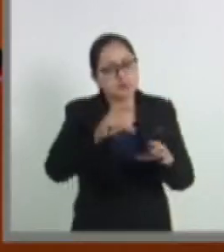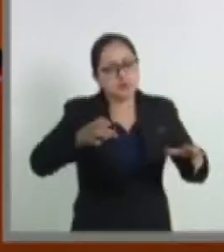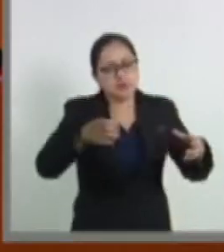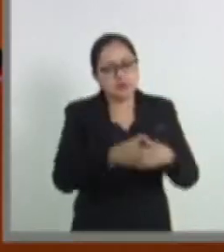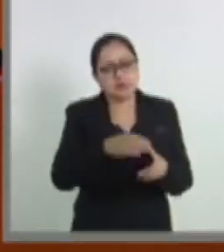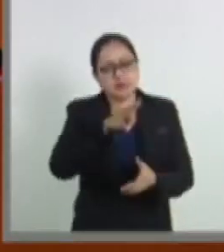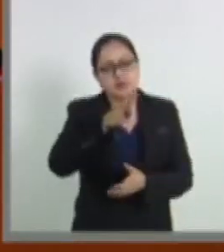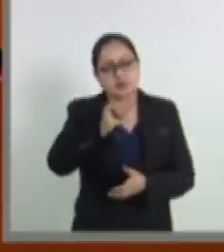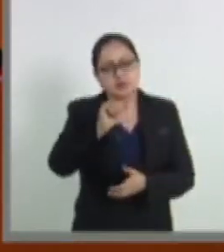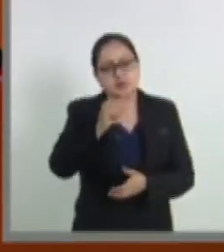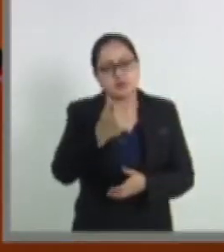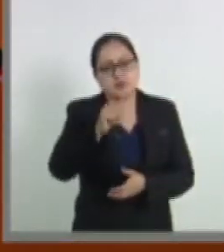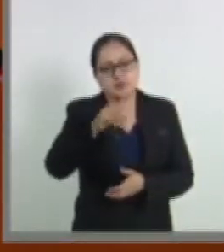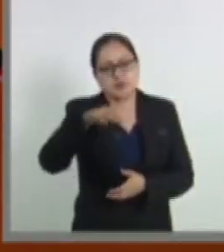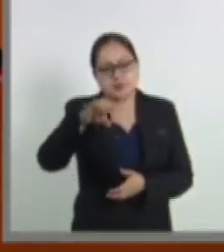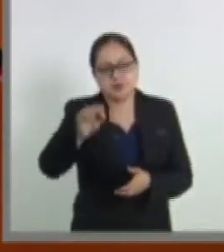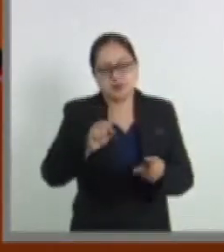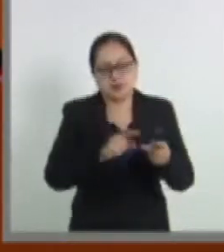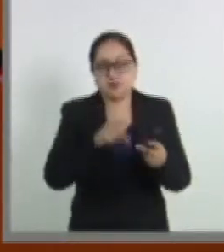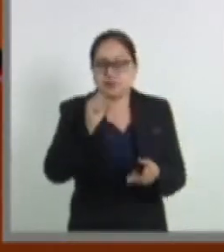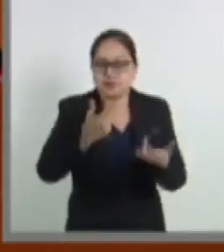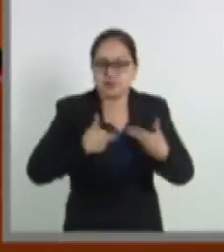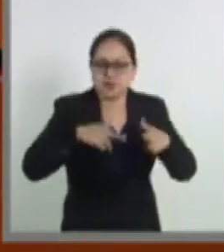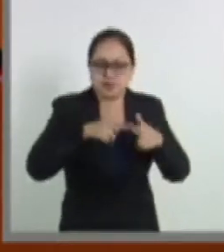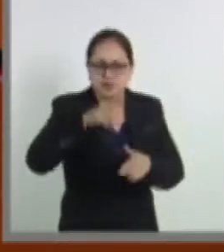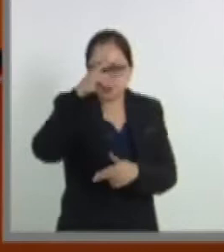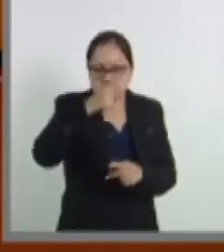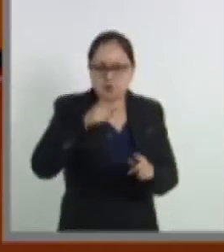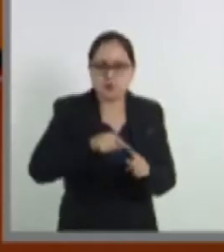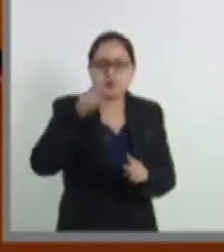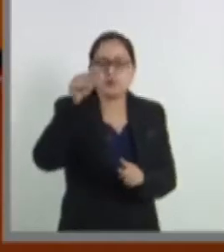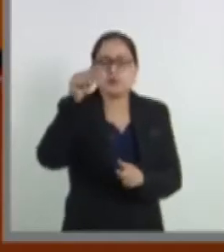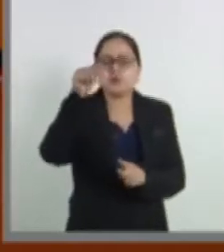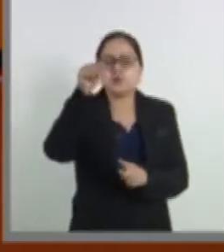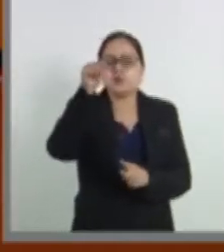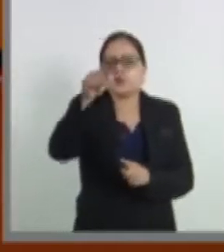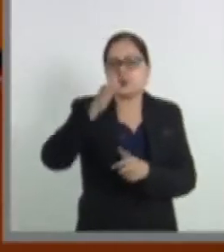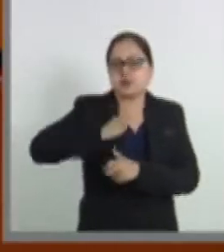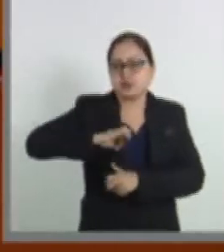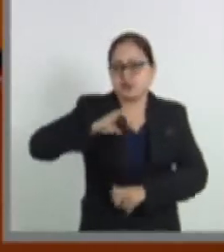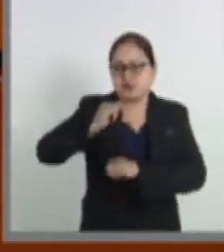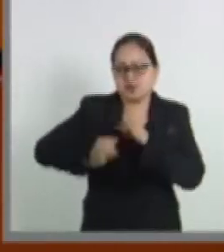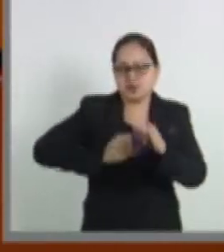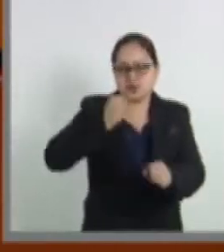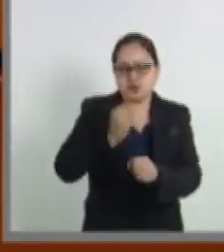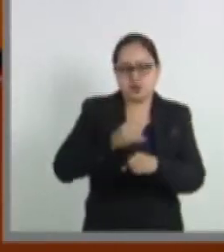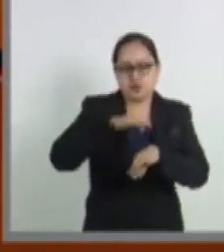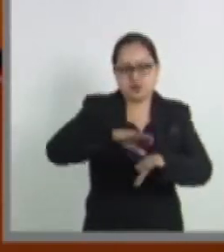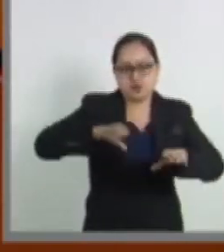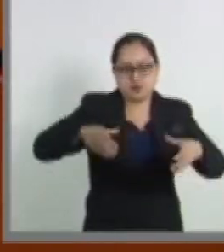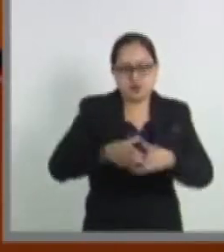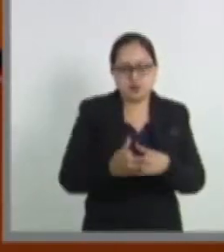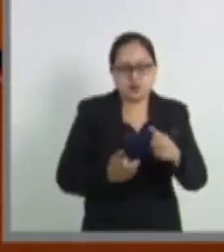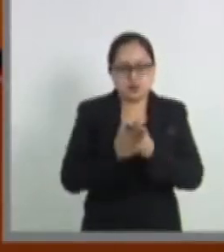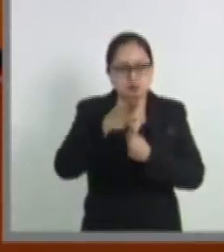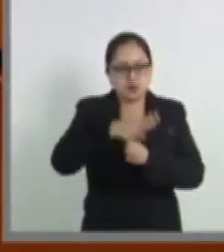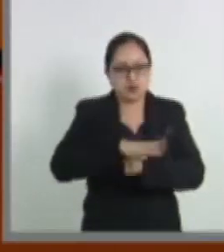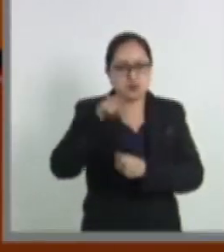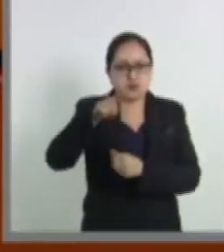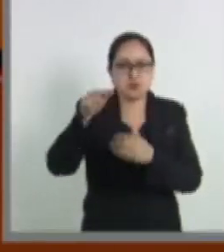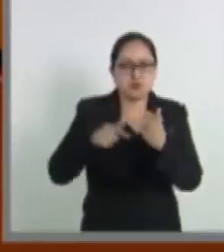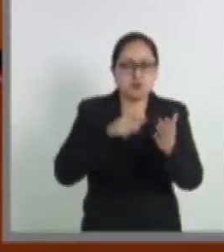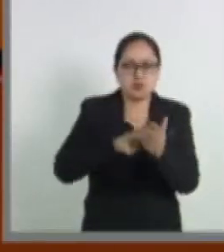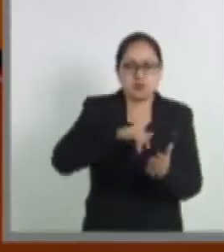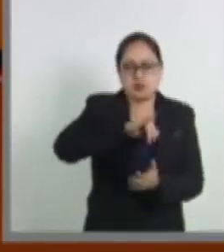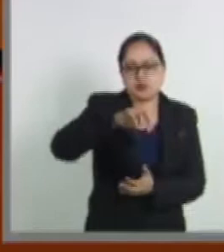de las Bahamas, así como representante permanente de México ante la Autoridad Internacional de los Fondos Marinos con sede en Kingston,